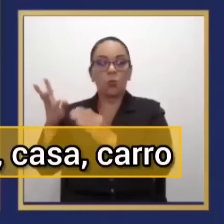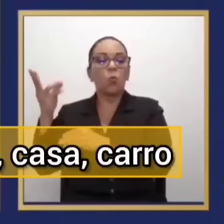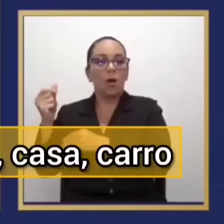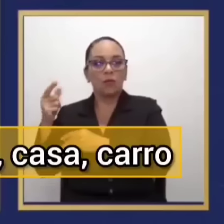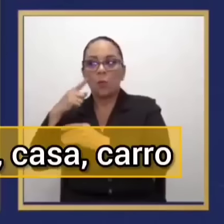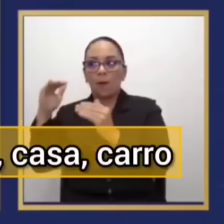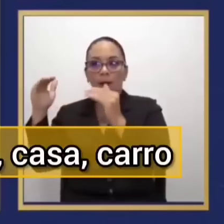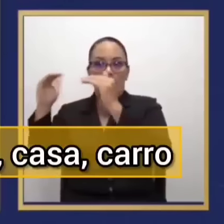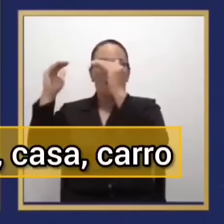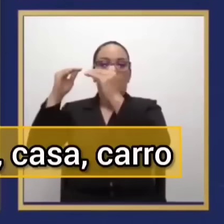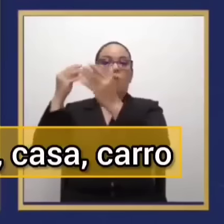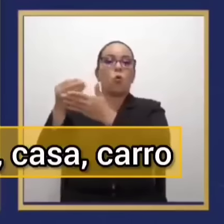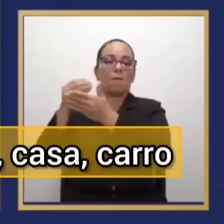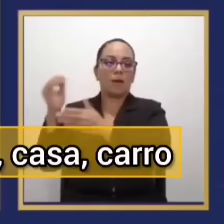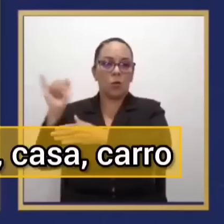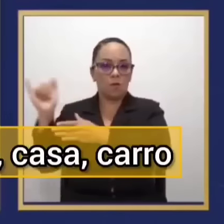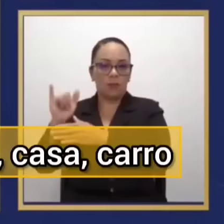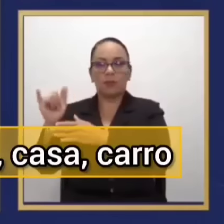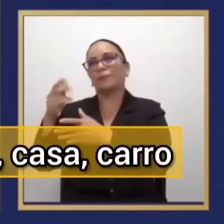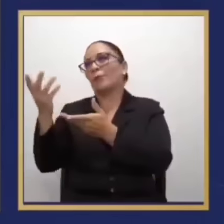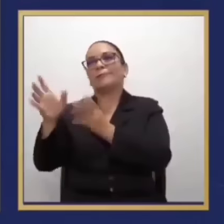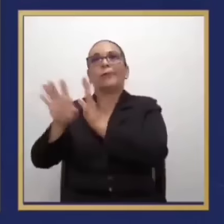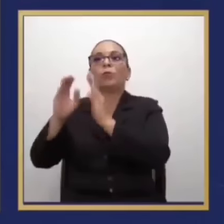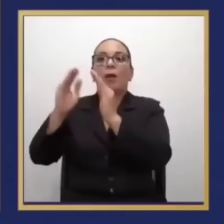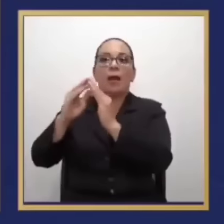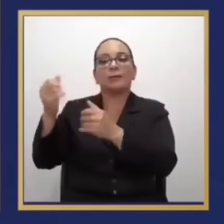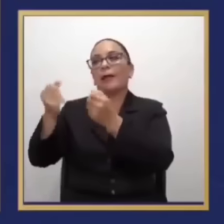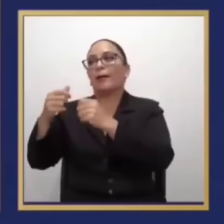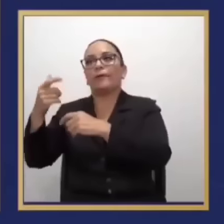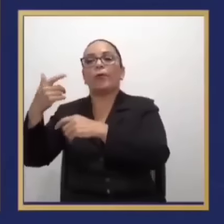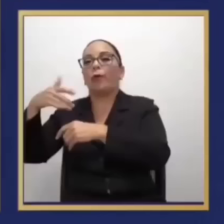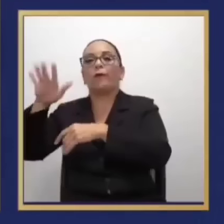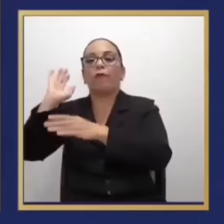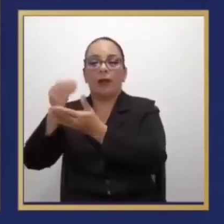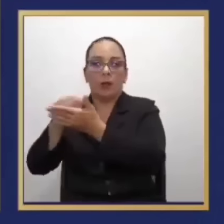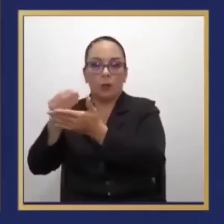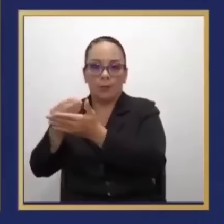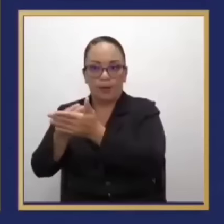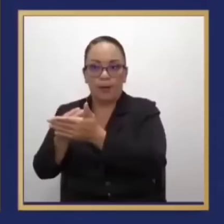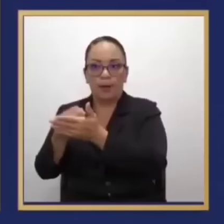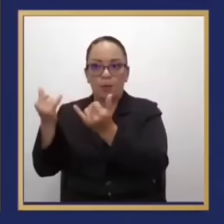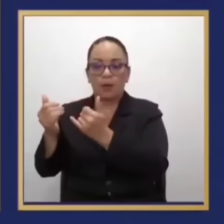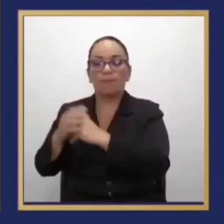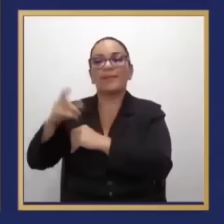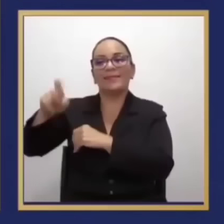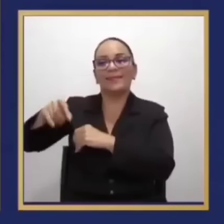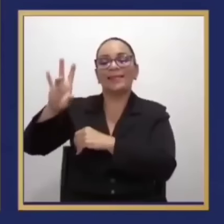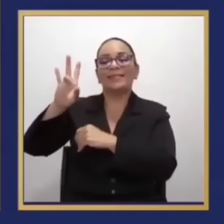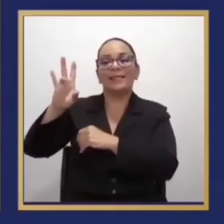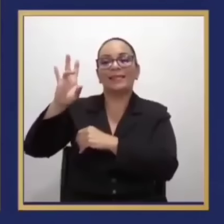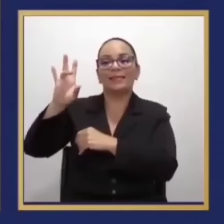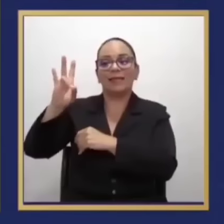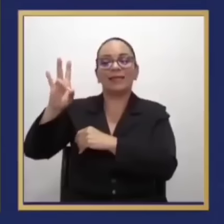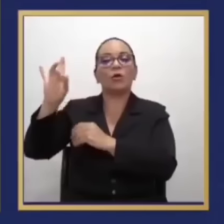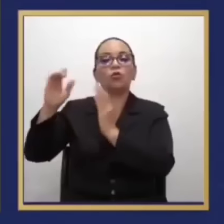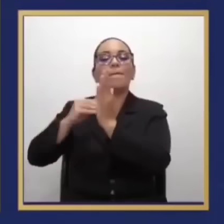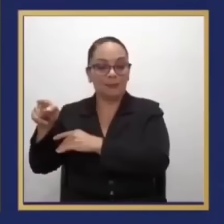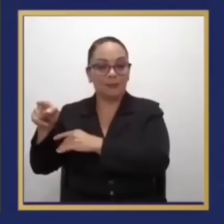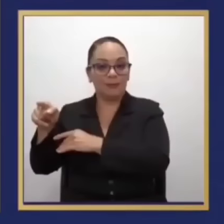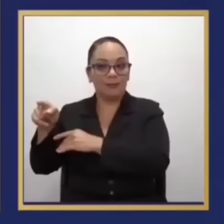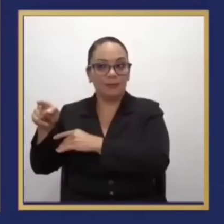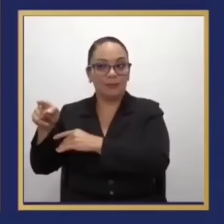misma canasta de bienes, casa, carro, lo que fuese, comida, etcétera, usted necesitaría 78 millones de